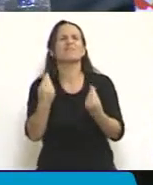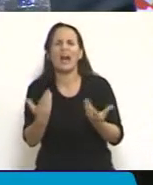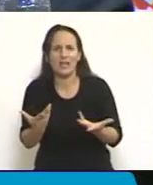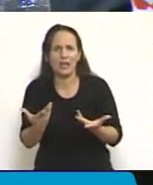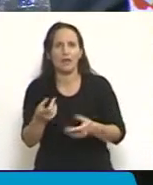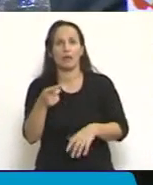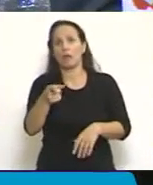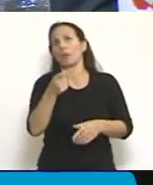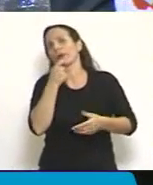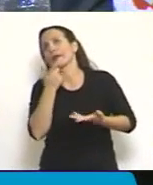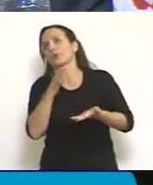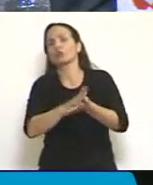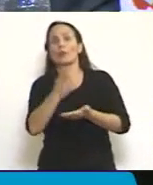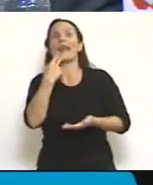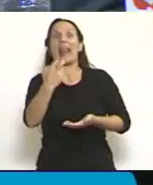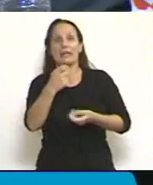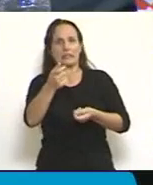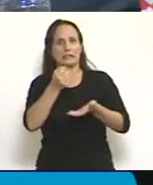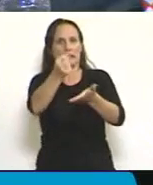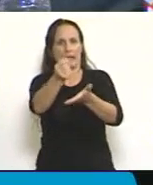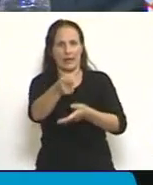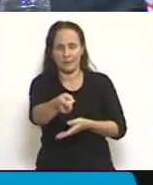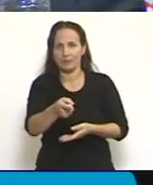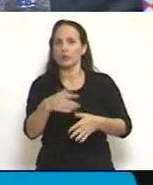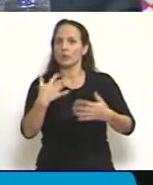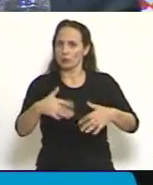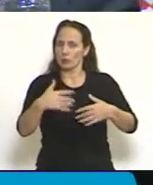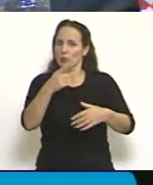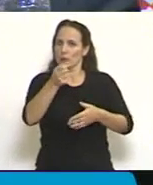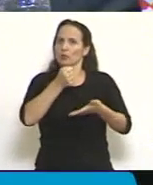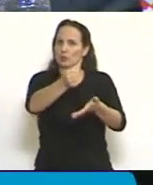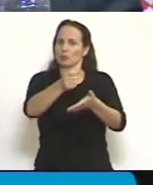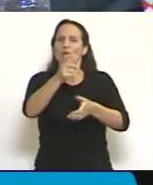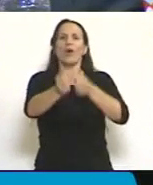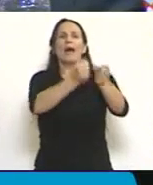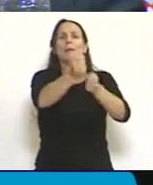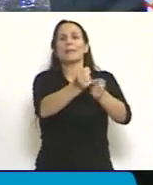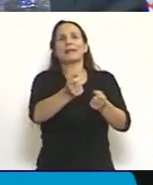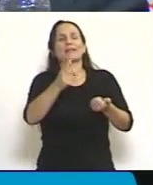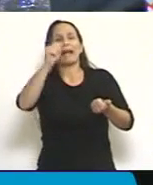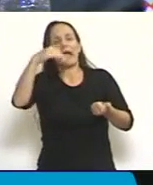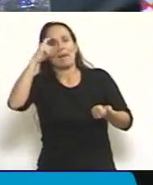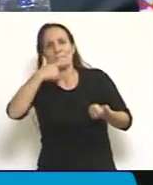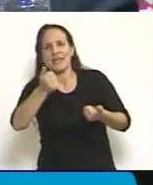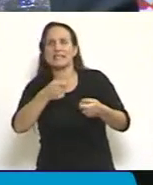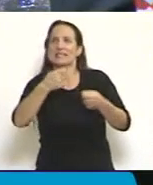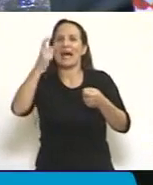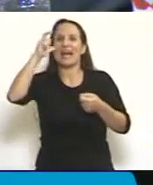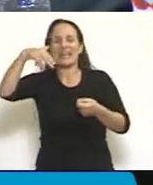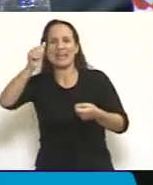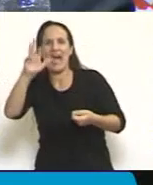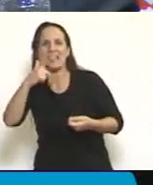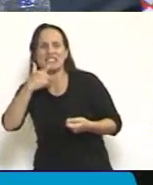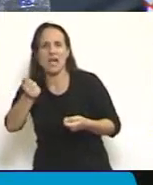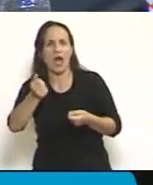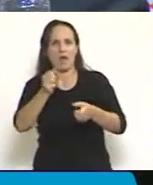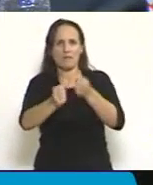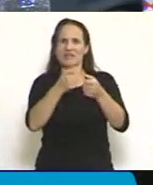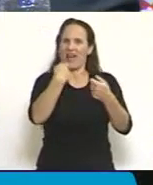hacer referencia a algunos en particular. Se señaló que nosotros cuestionábamos los subsidios. No, lo que estamos cuestionando son